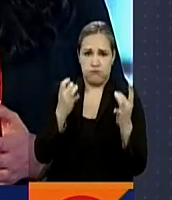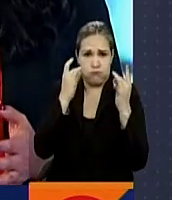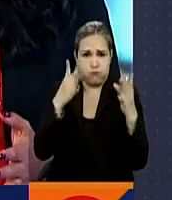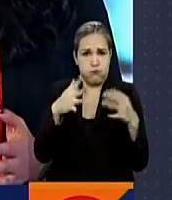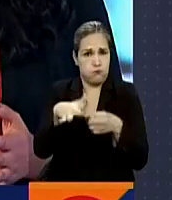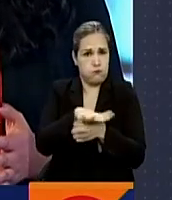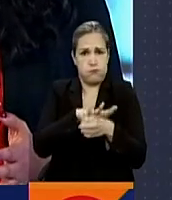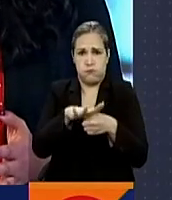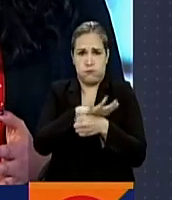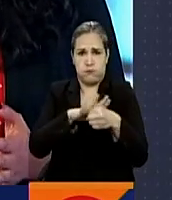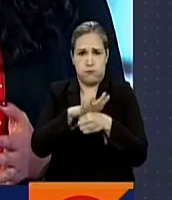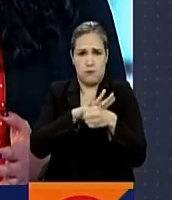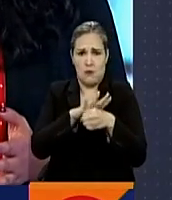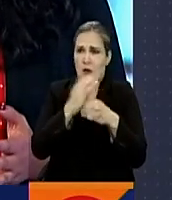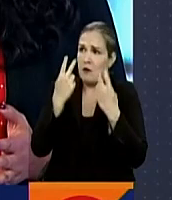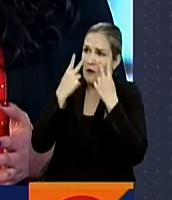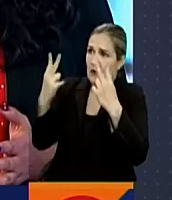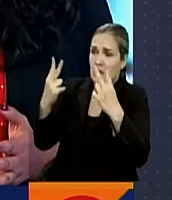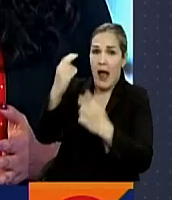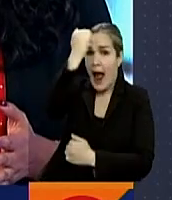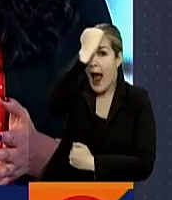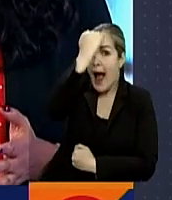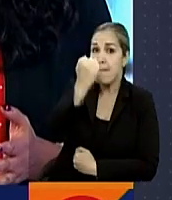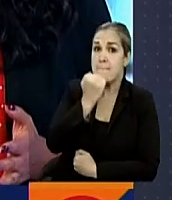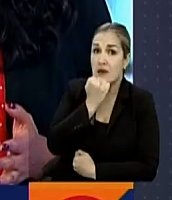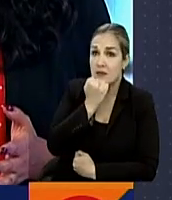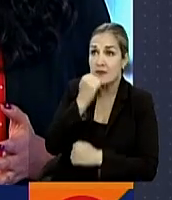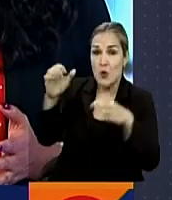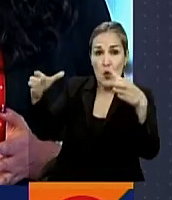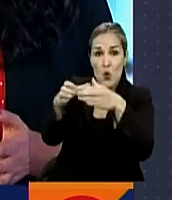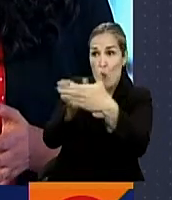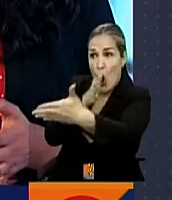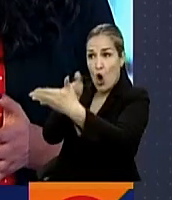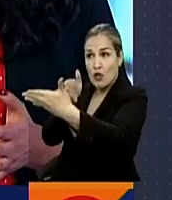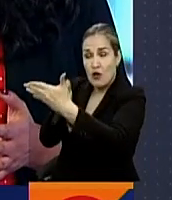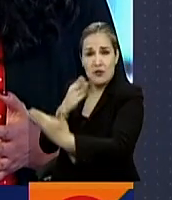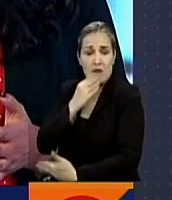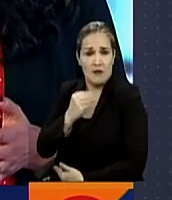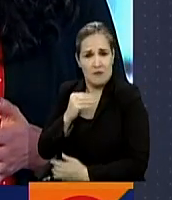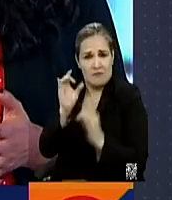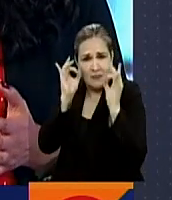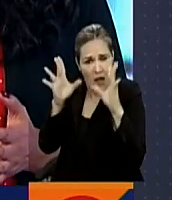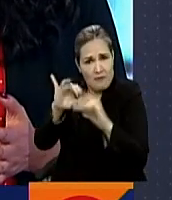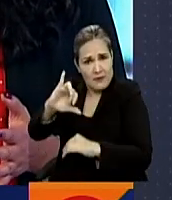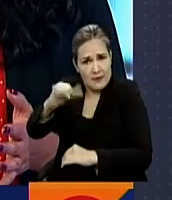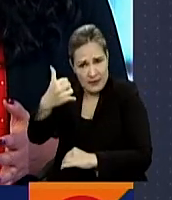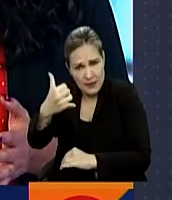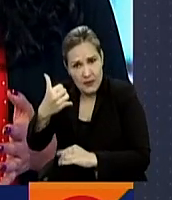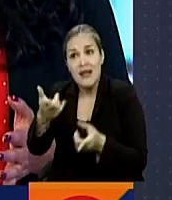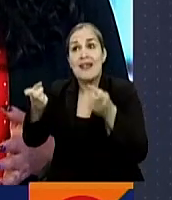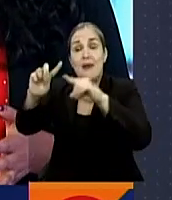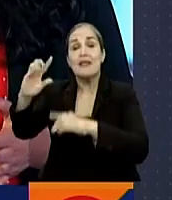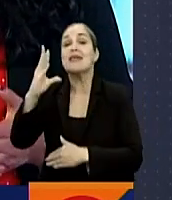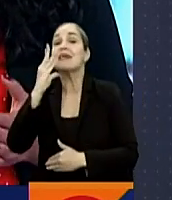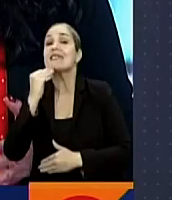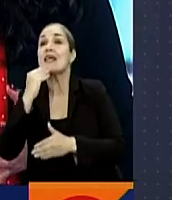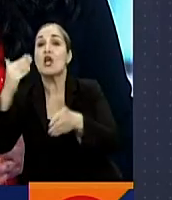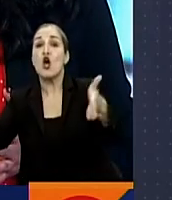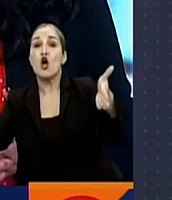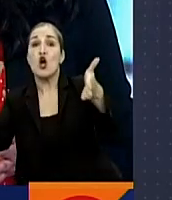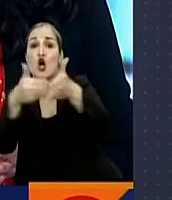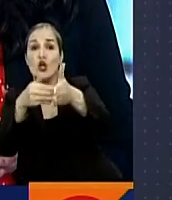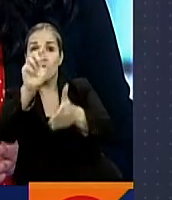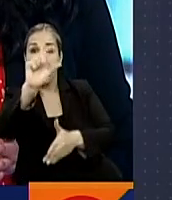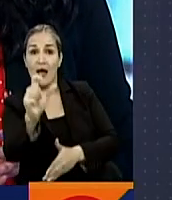comillas los ataques terroristas de jamás contra la población de Israel cierro comillas también aseguró que los ataques de Israel a gaza no